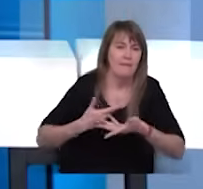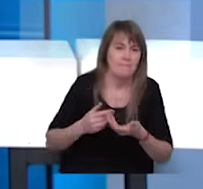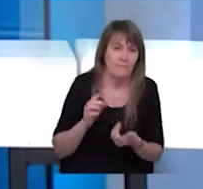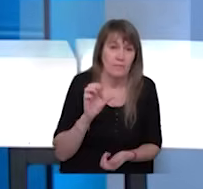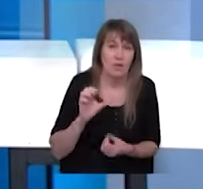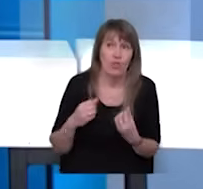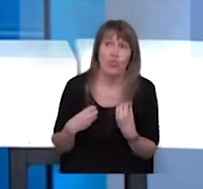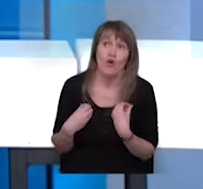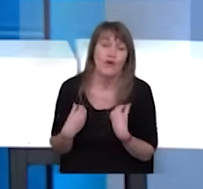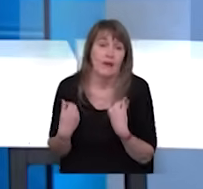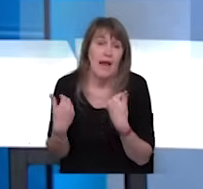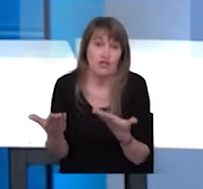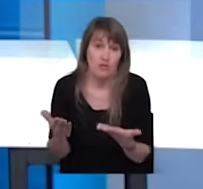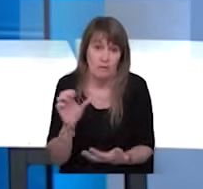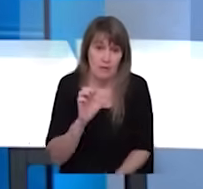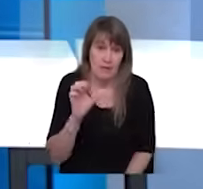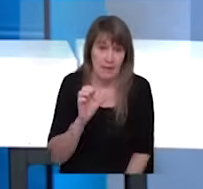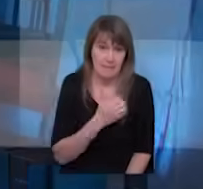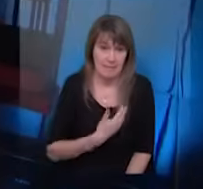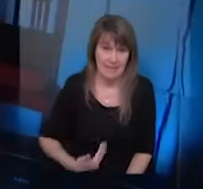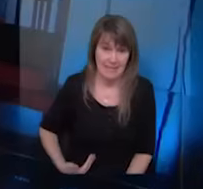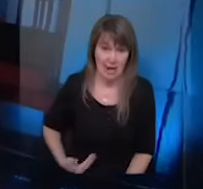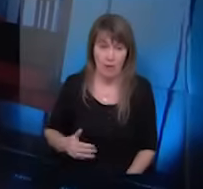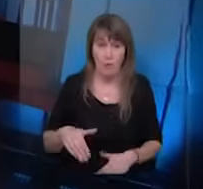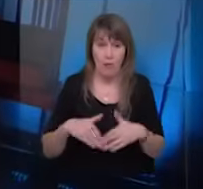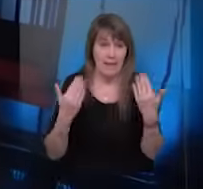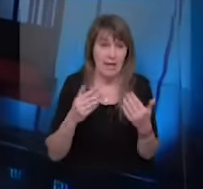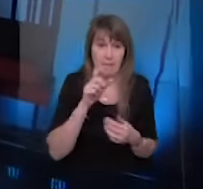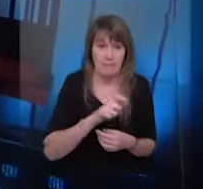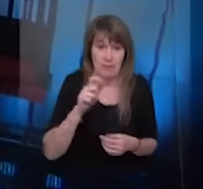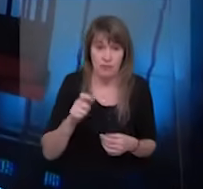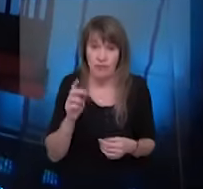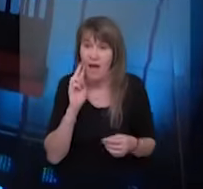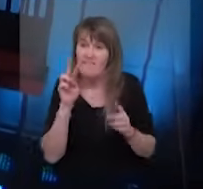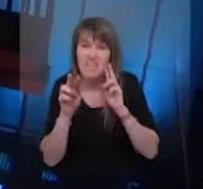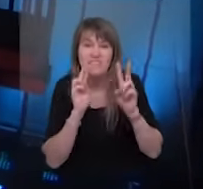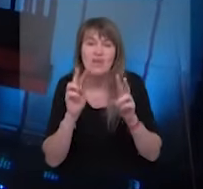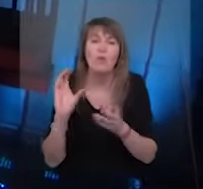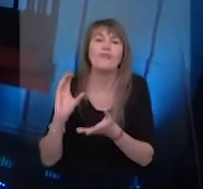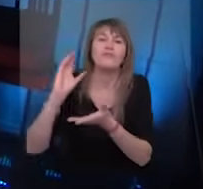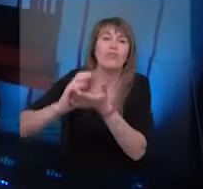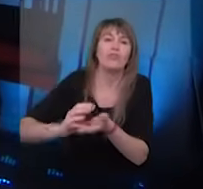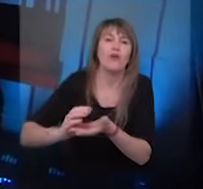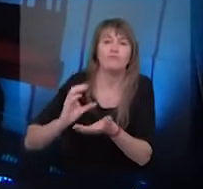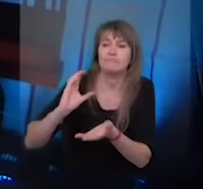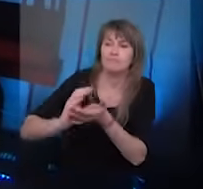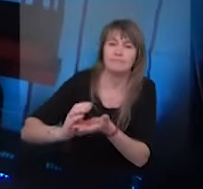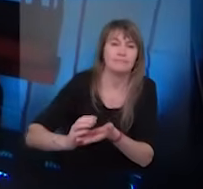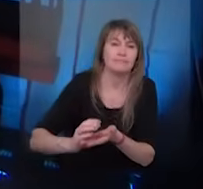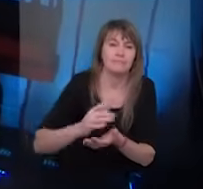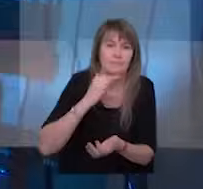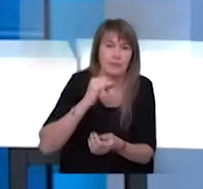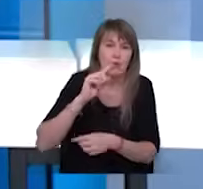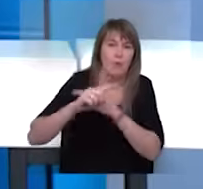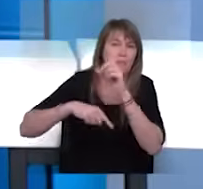existiera este transparencia cualquier ciudadano puede hacer el seguimiento Mira fulano aportó tanto y después en el próximo